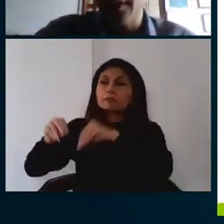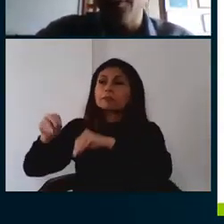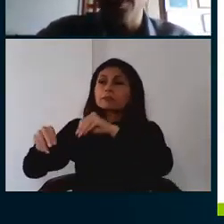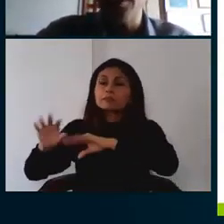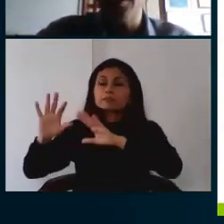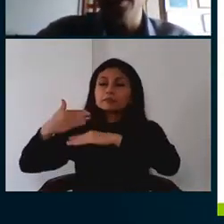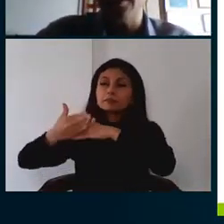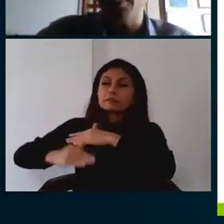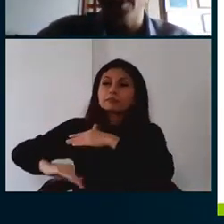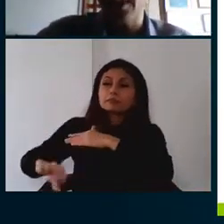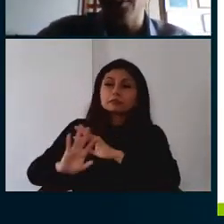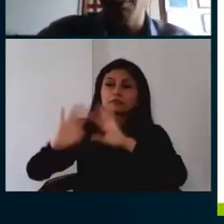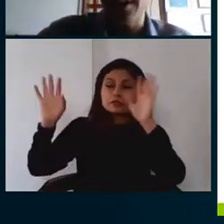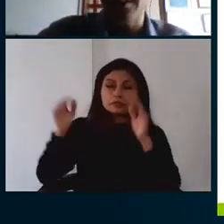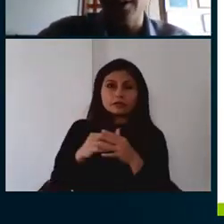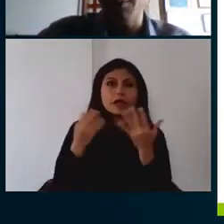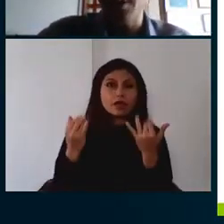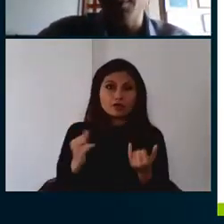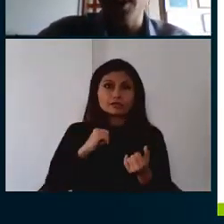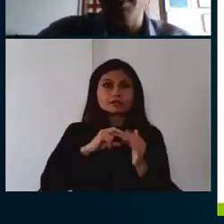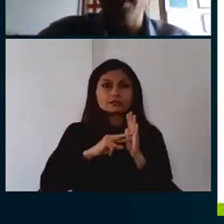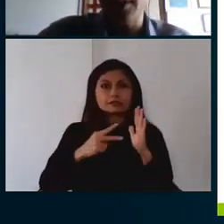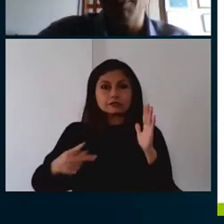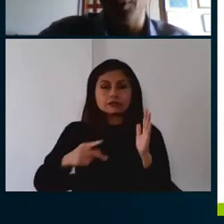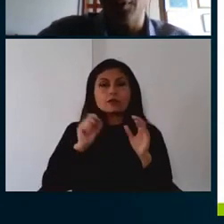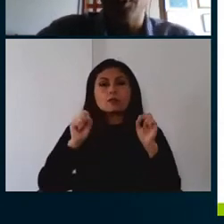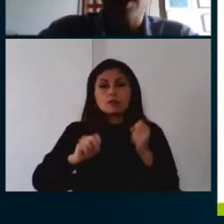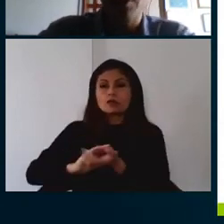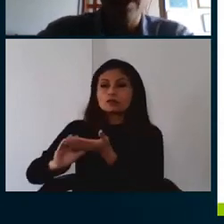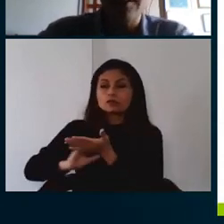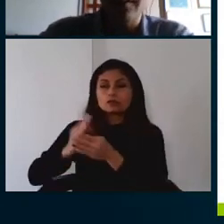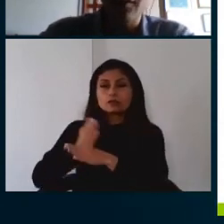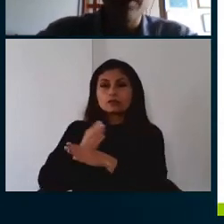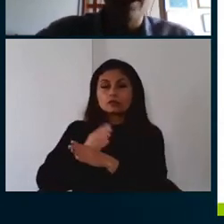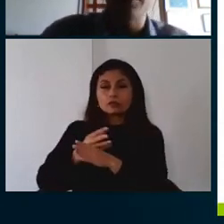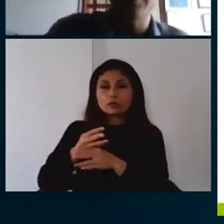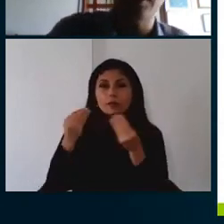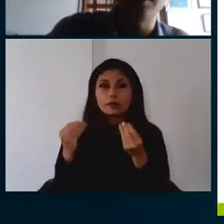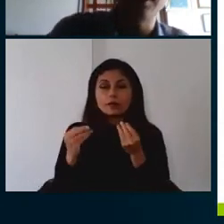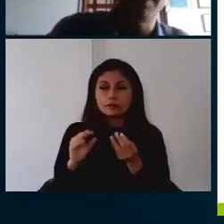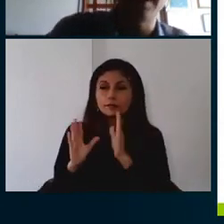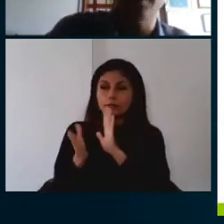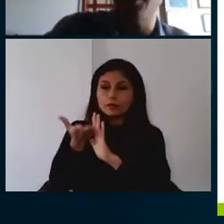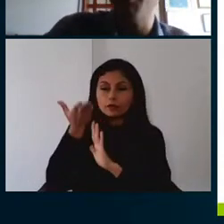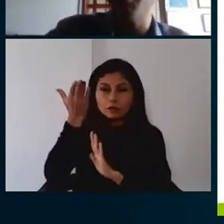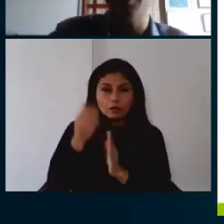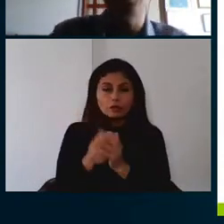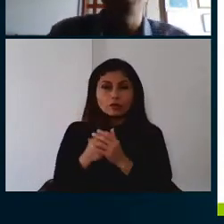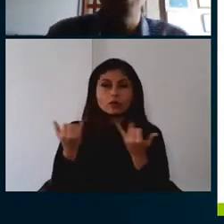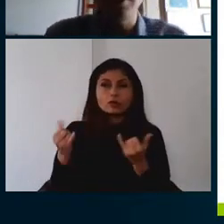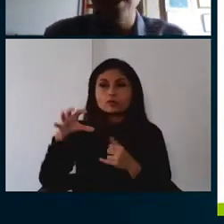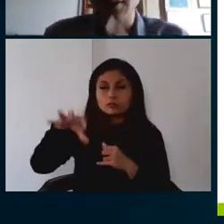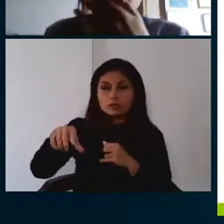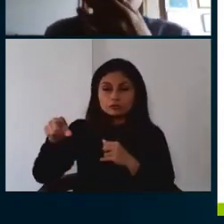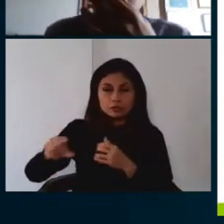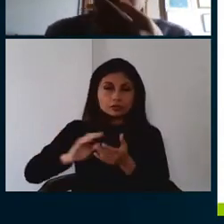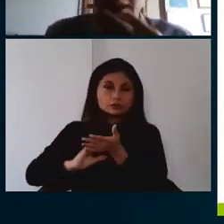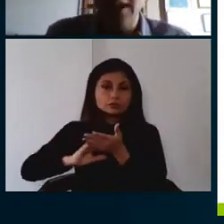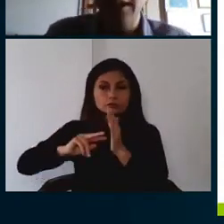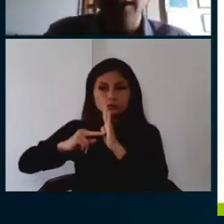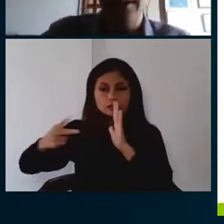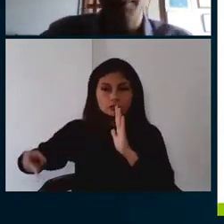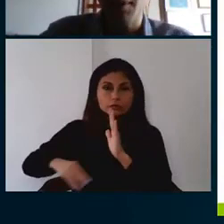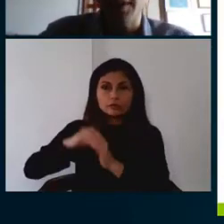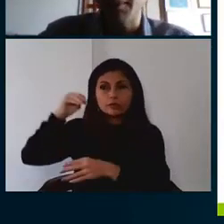ya se cuenta con ella y ya se puede resolver este tipo de problemas en procesos de modernización, repotenciación de plantas o la implementación de nuevas